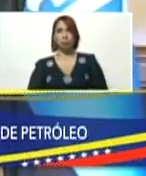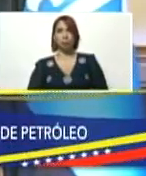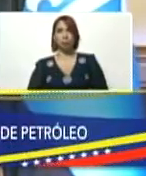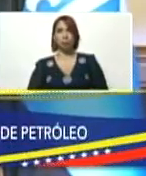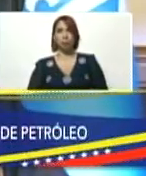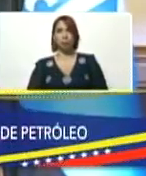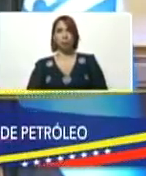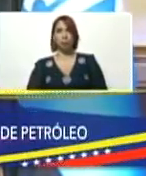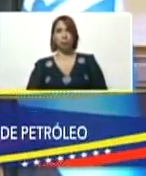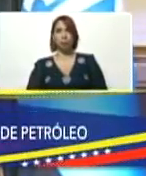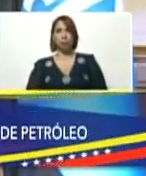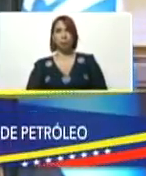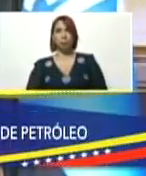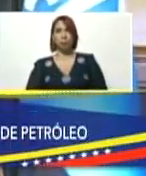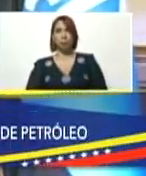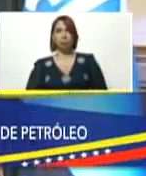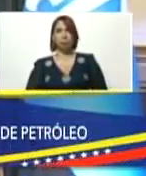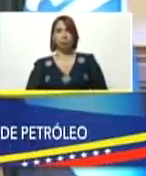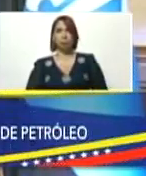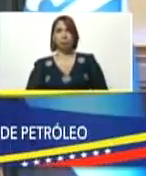¿Qué dice?